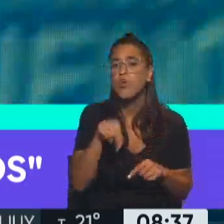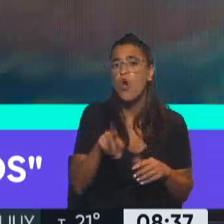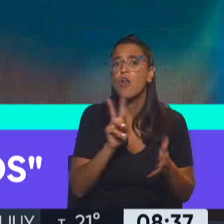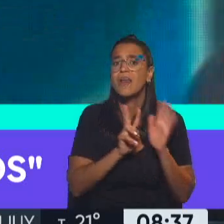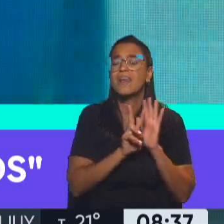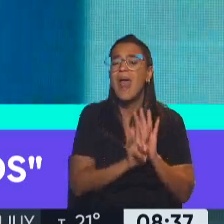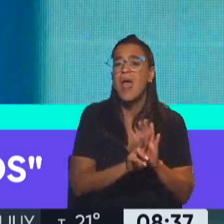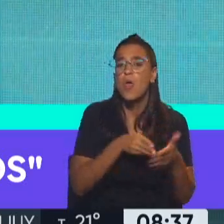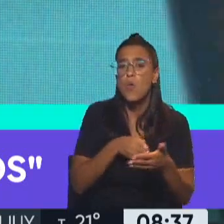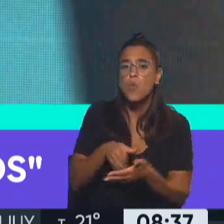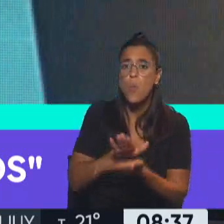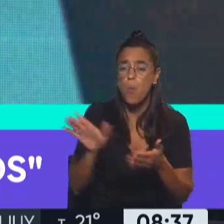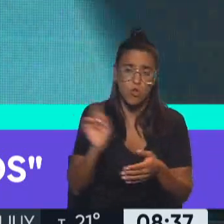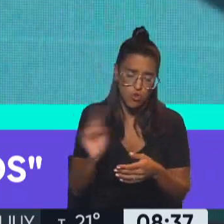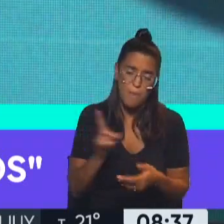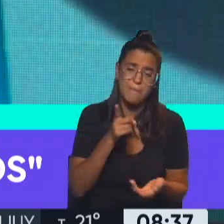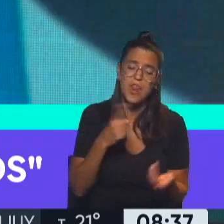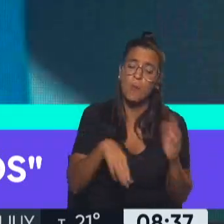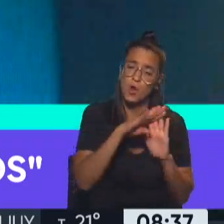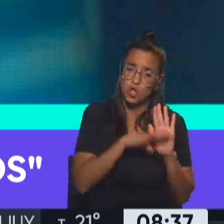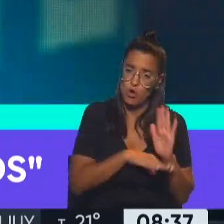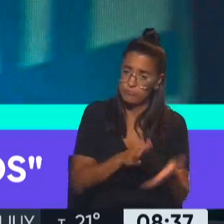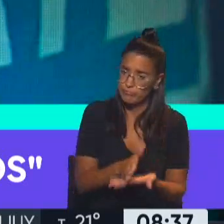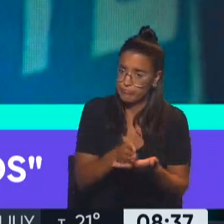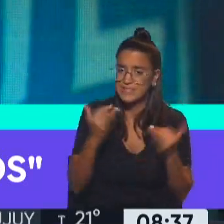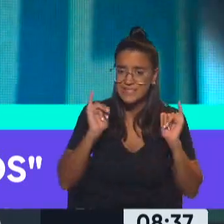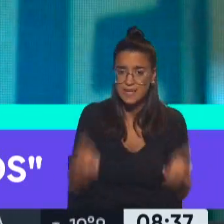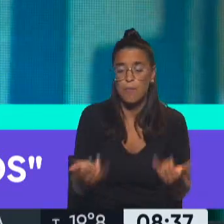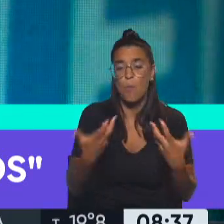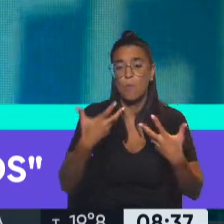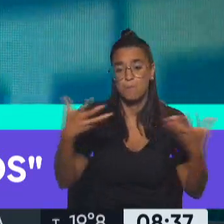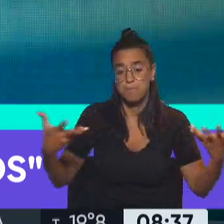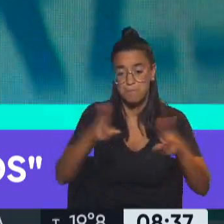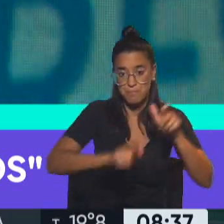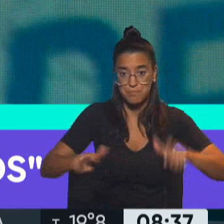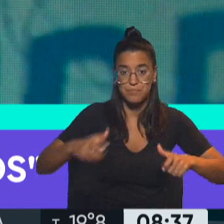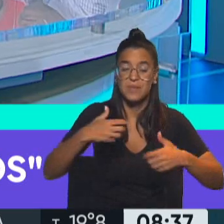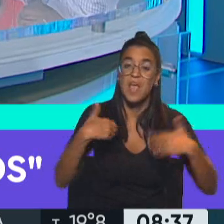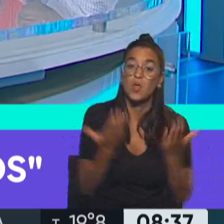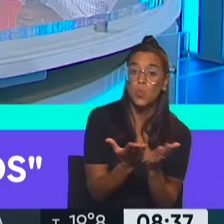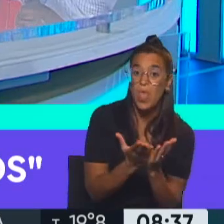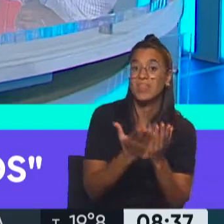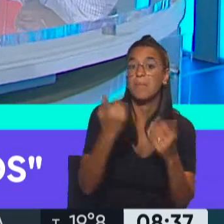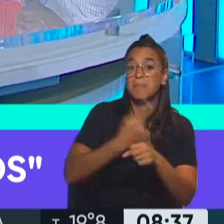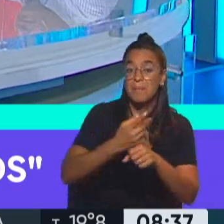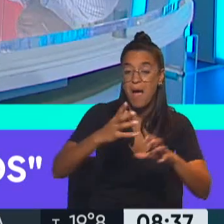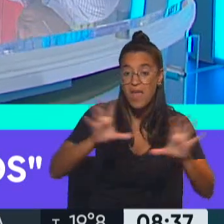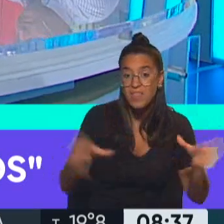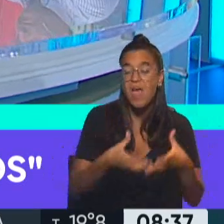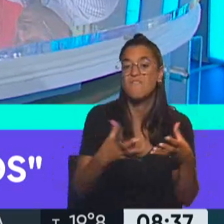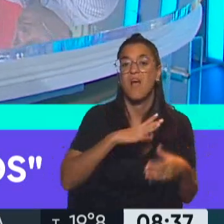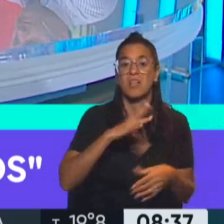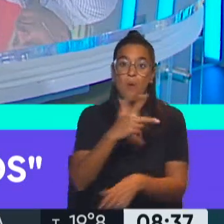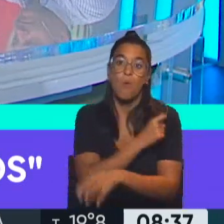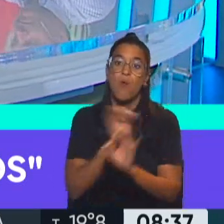sí protocolos estrictos, porque gran parte de la población estudiantil, y sobre todo en el sector de la primaria, tal vez es la que no ha completado los